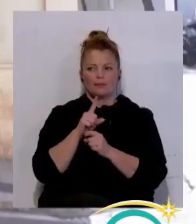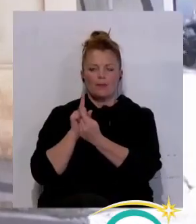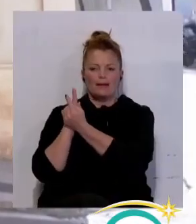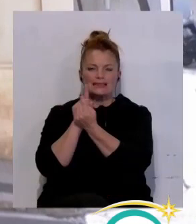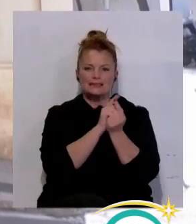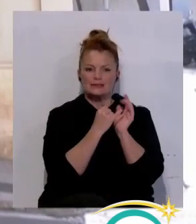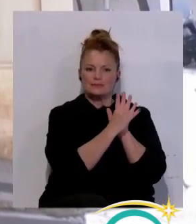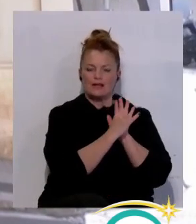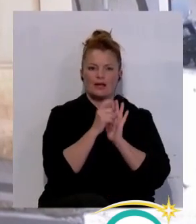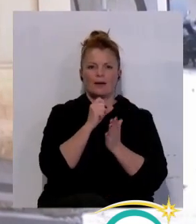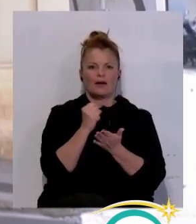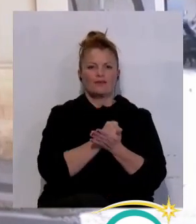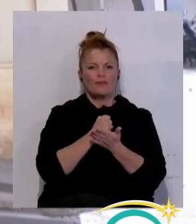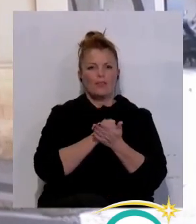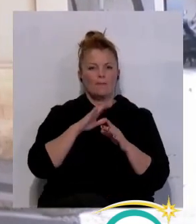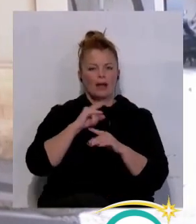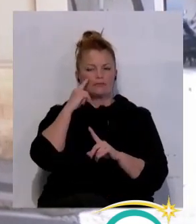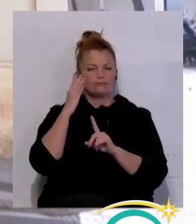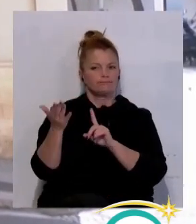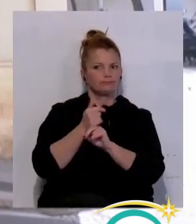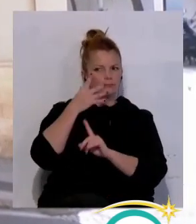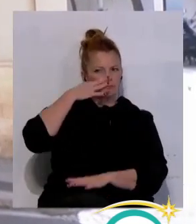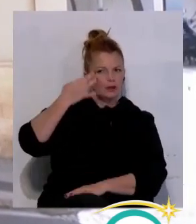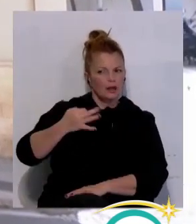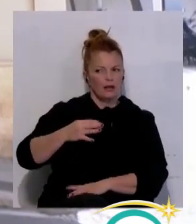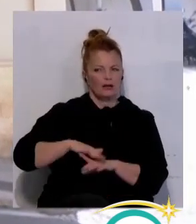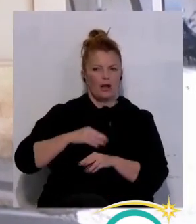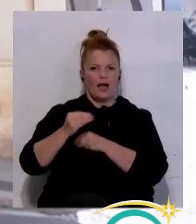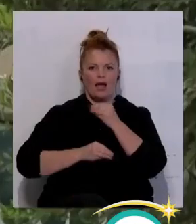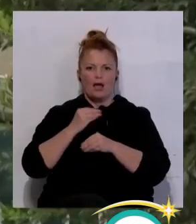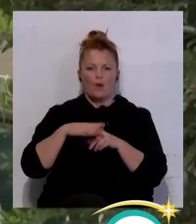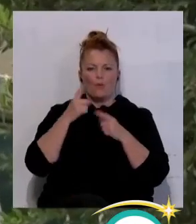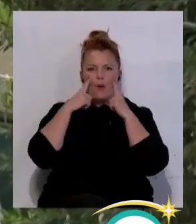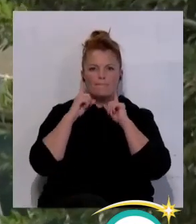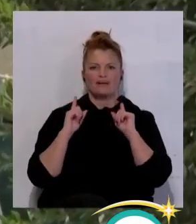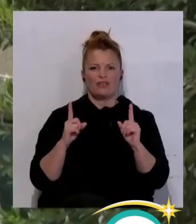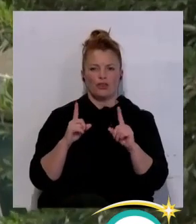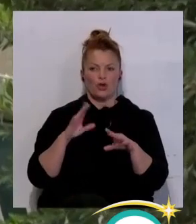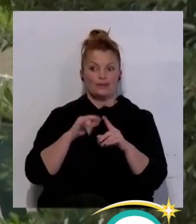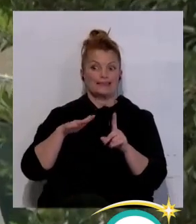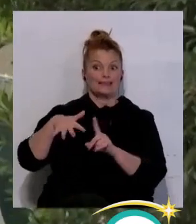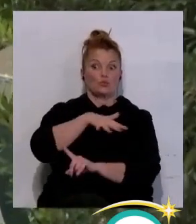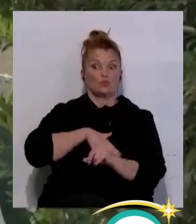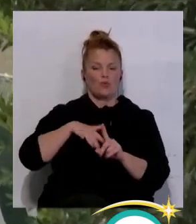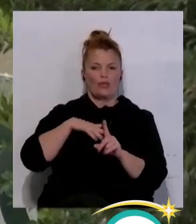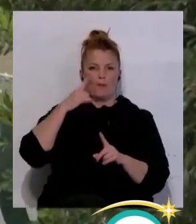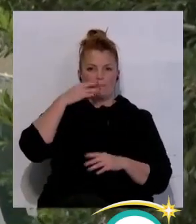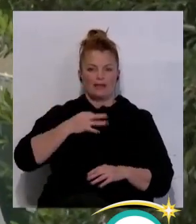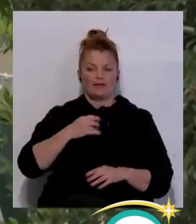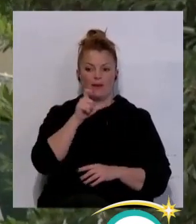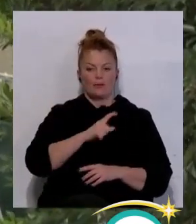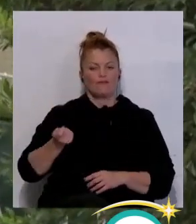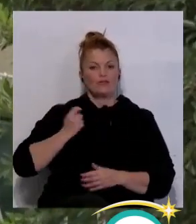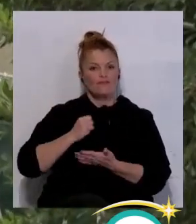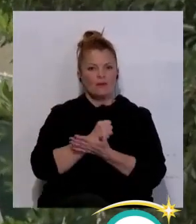de los farmacéuticos para la detección de riesgos, contribuyendo a la prevención de situaciones de peligro, que los profesionales de la